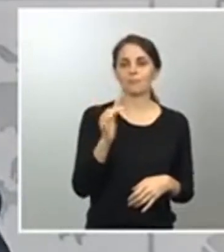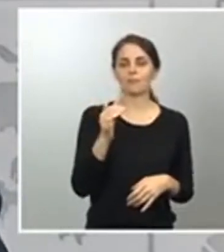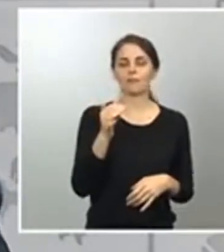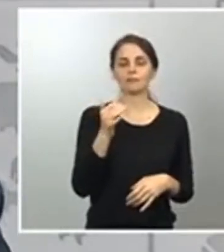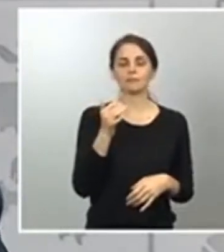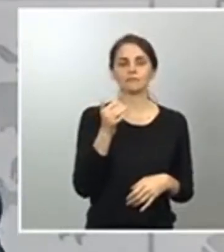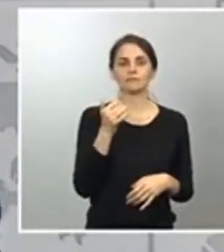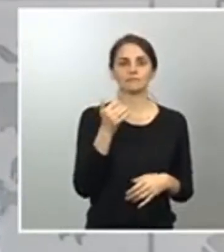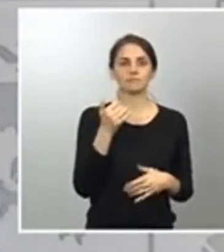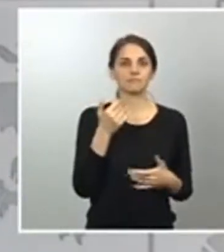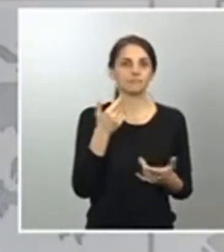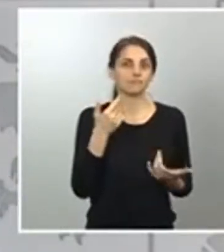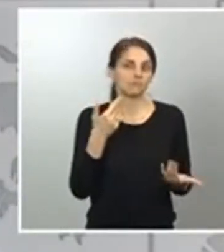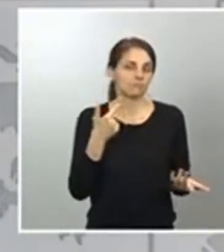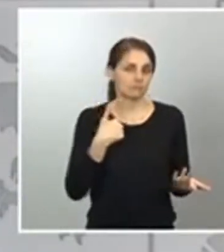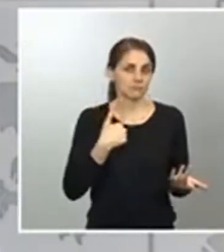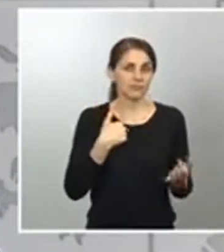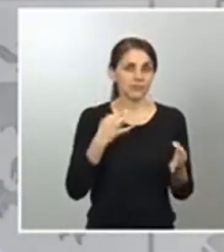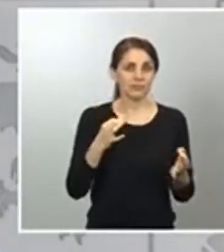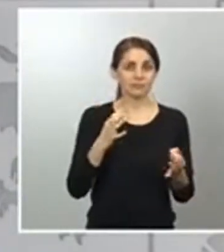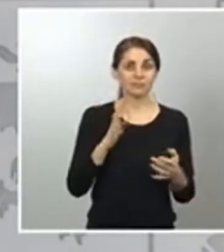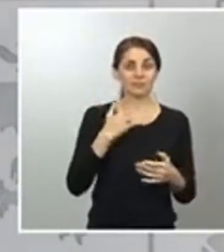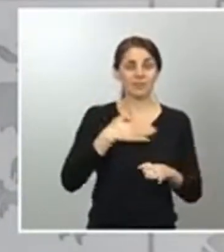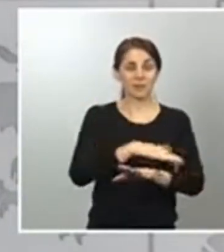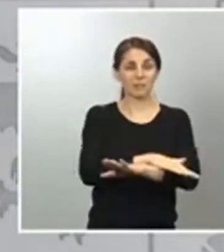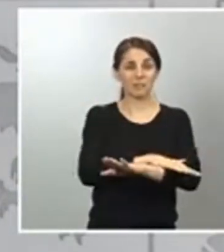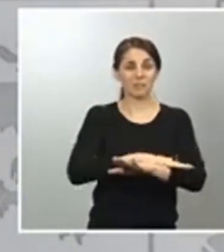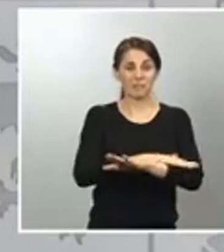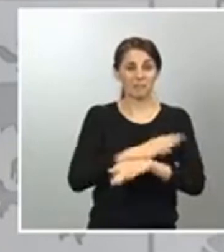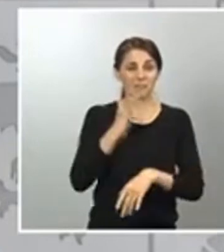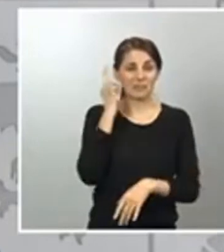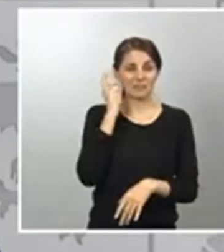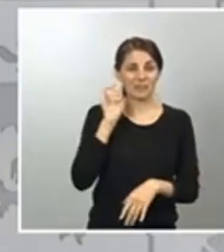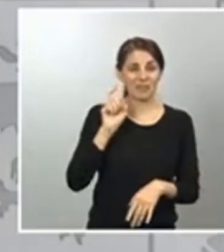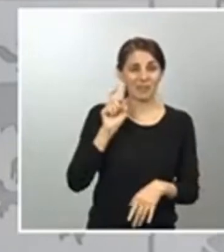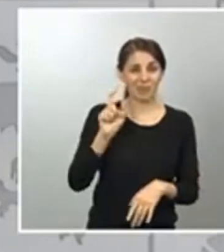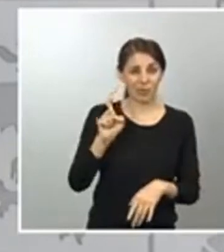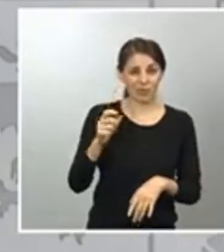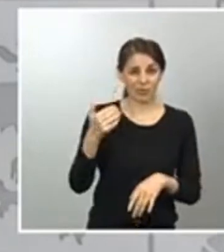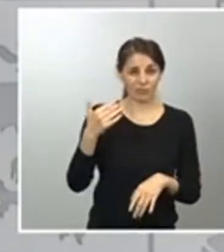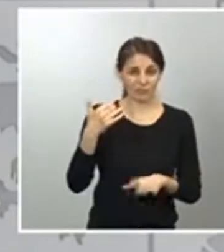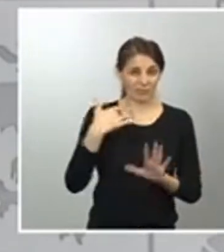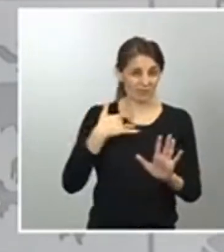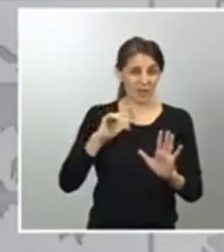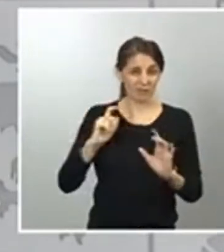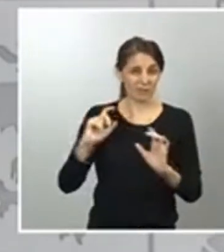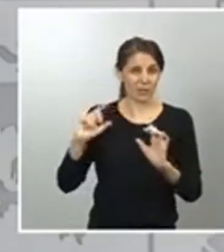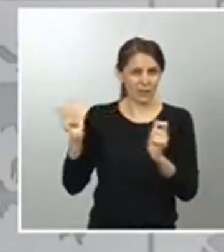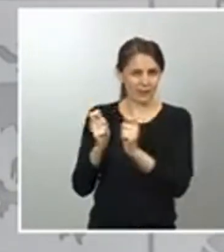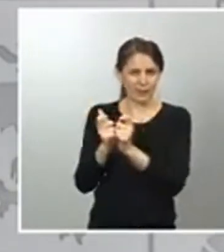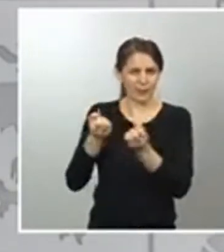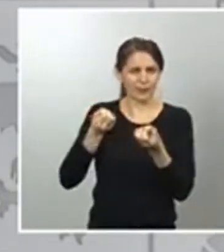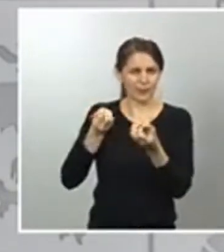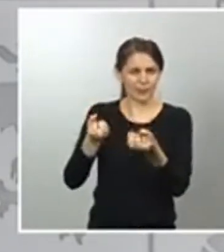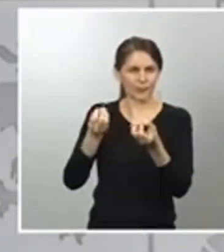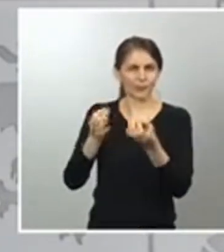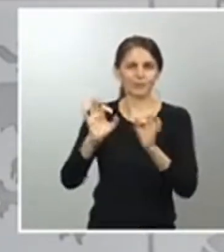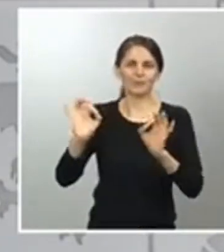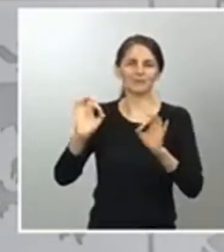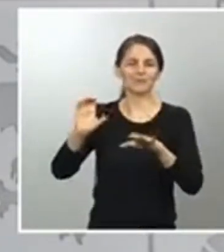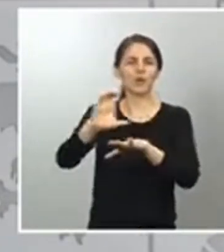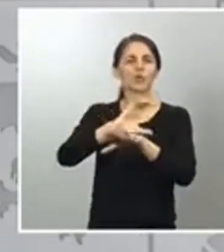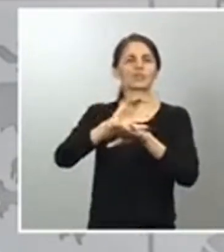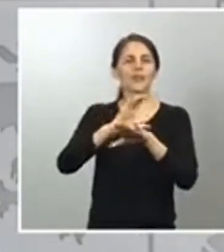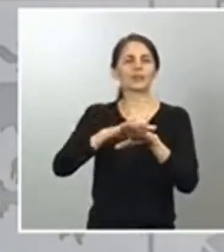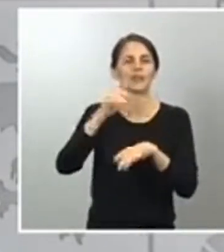hemos establecido, y así lo dijo la ministra de Educación en una reunión, sucesivas reuniones que ha tenido con los consejeros de Educación, es que con carácter